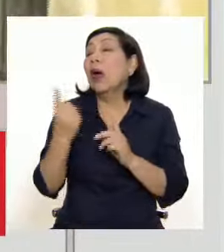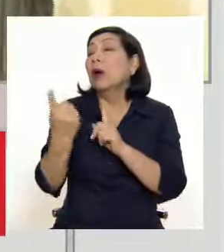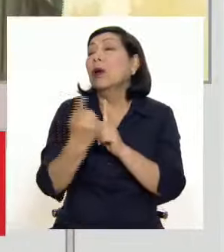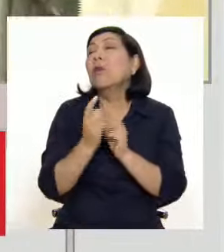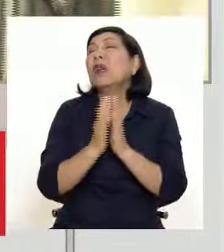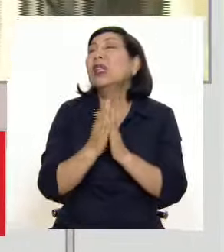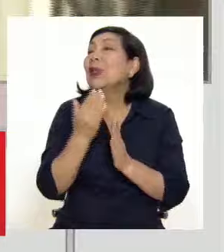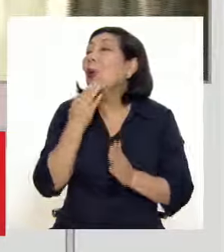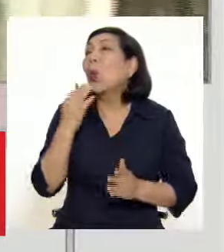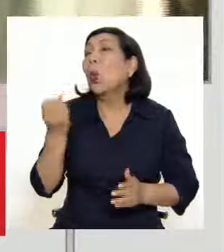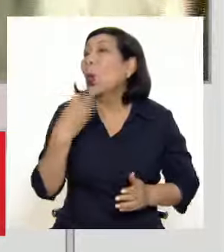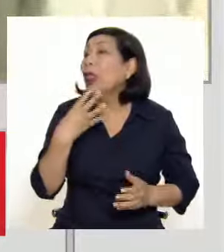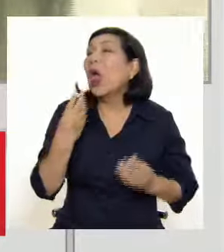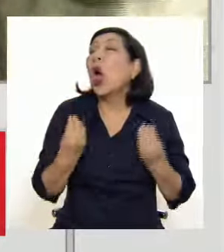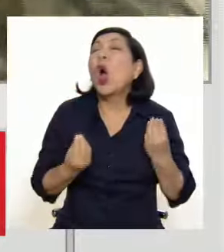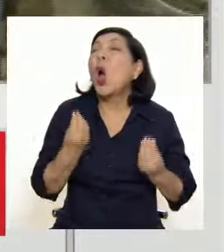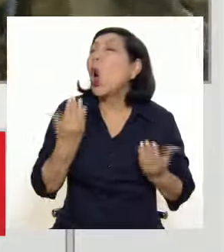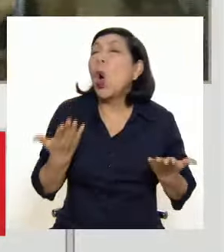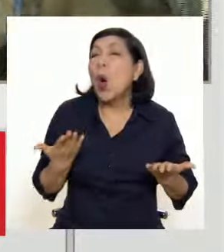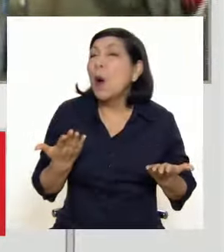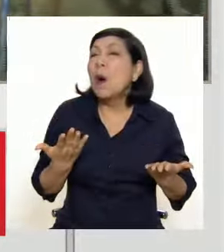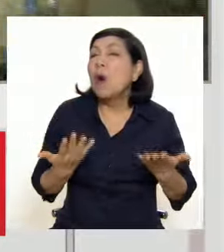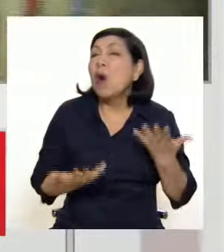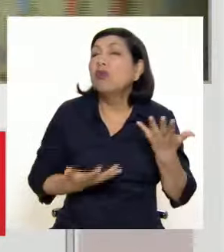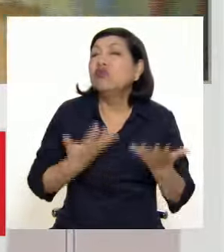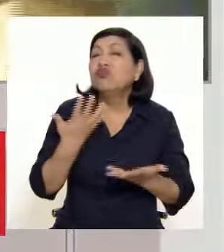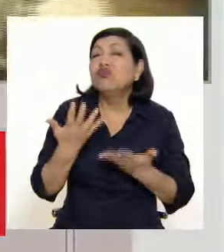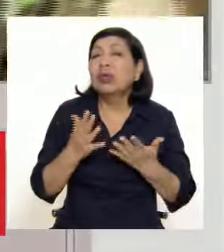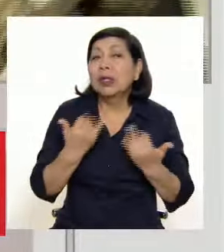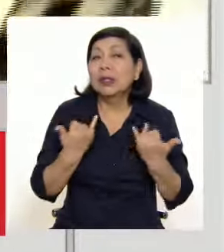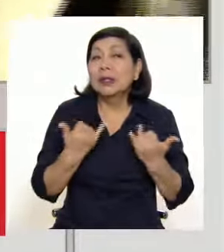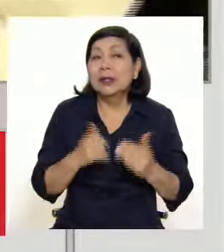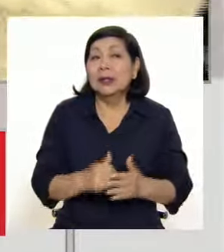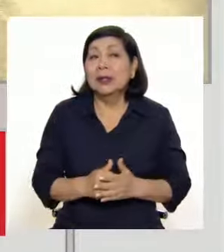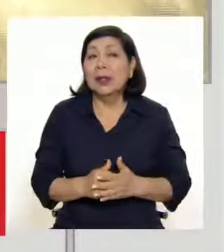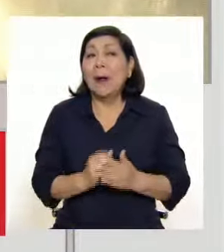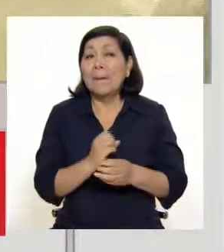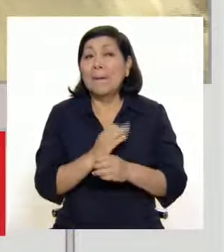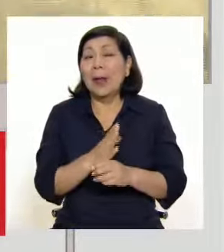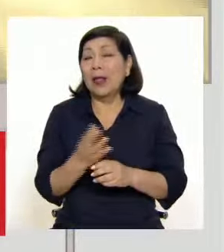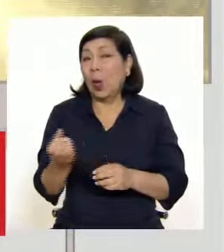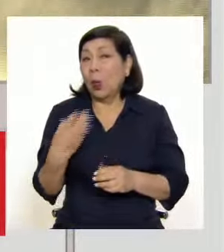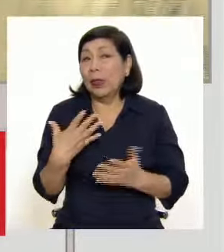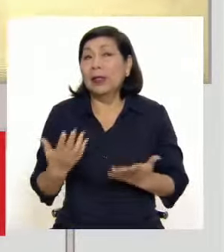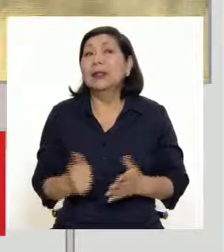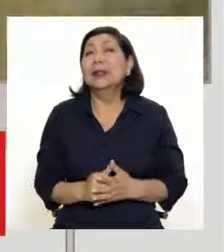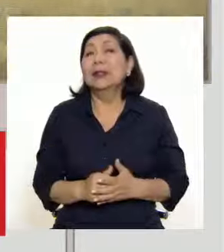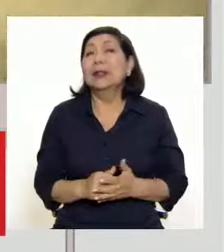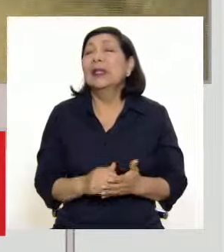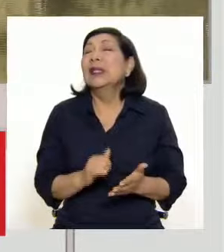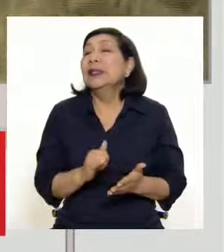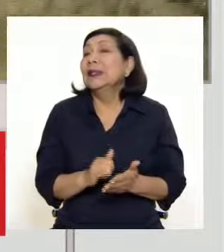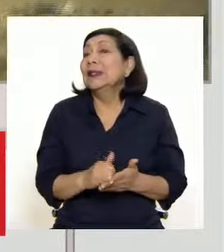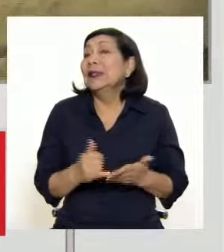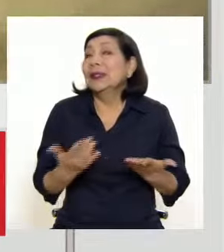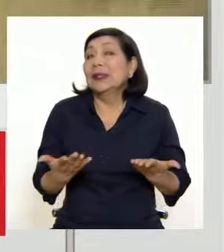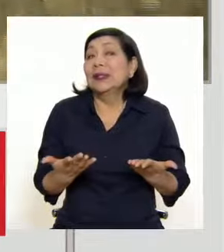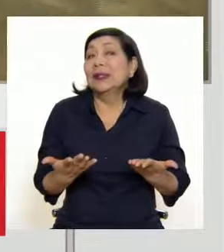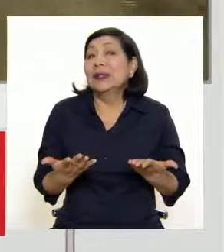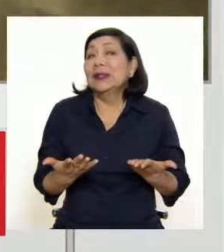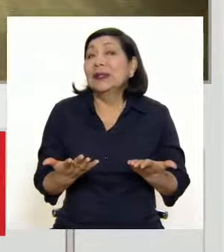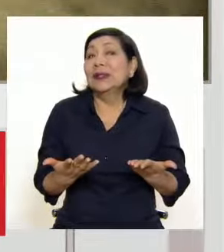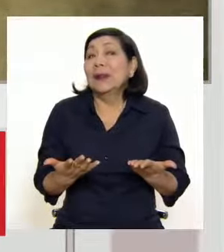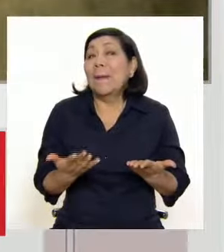comente por favor cómo fue el incendio durante la madrugada y qué fue